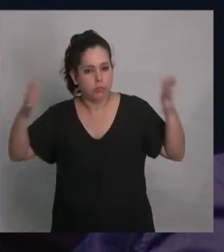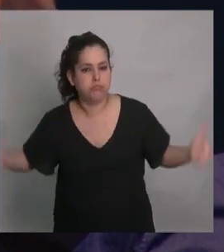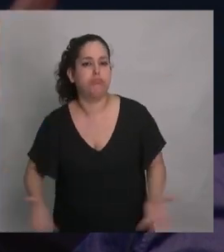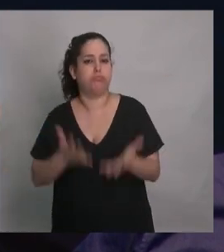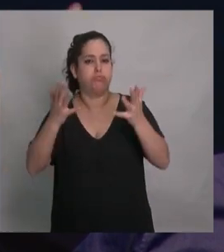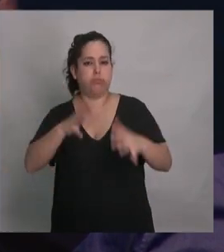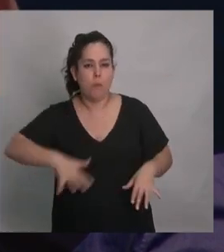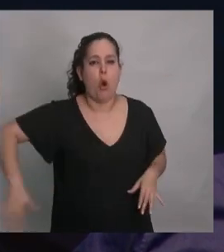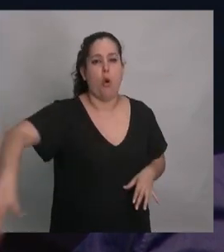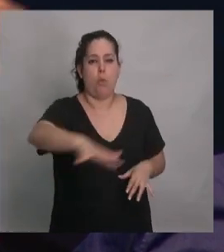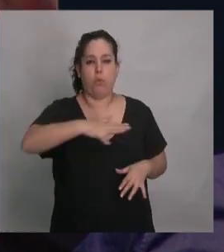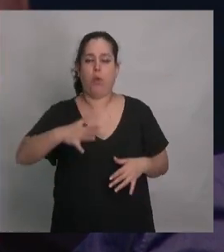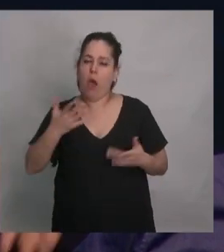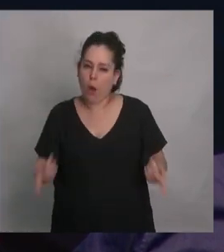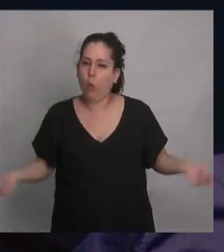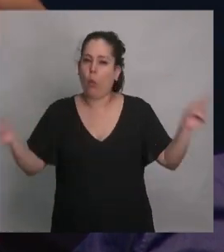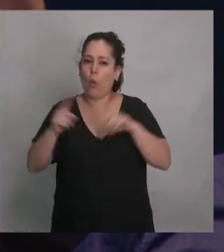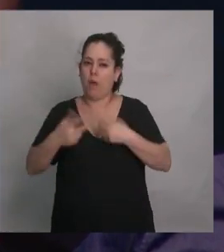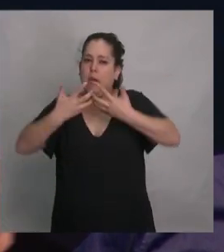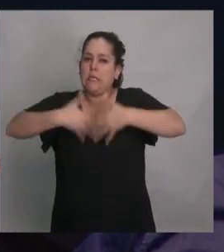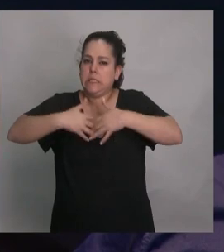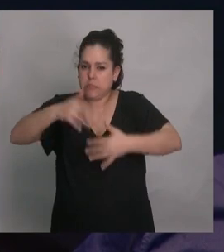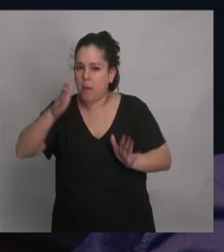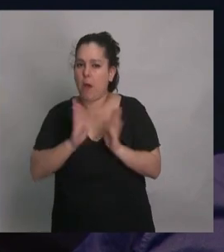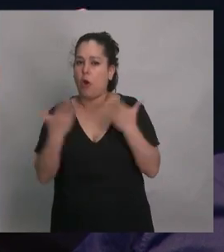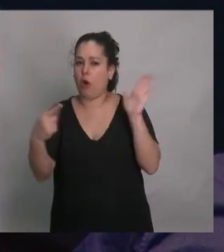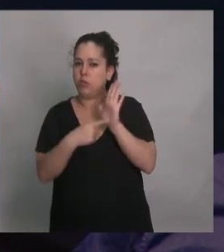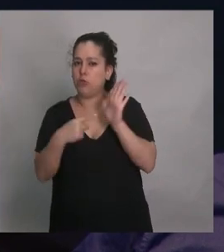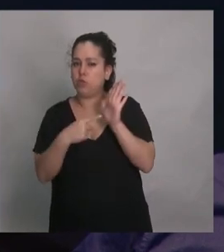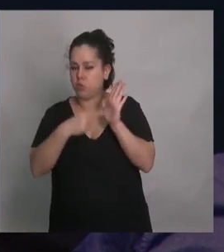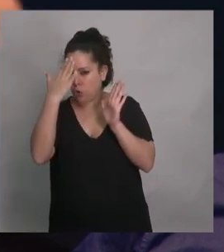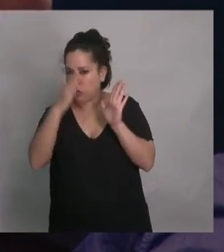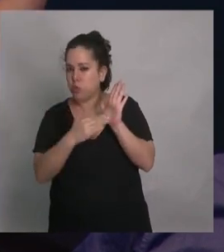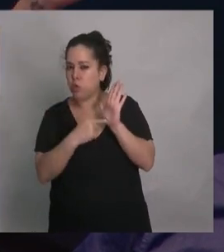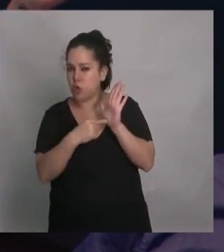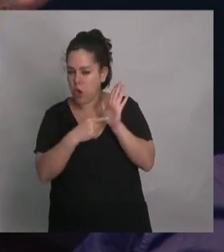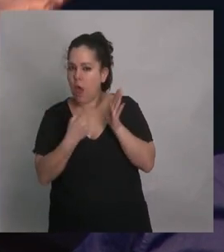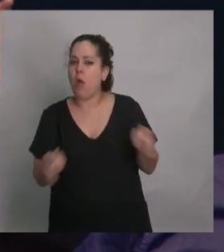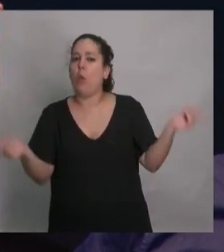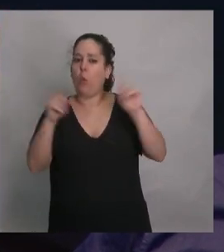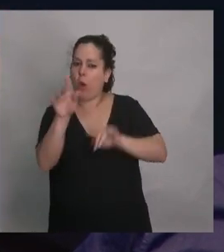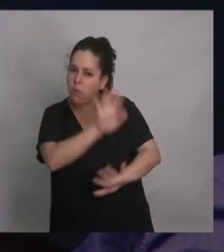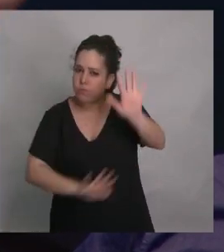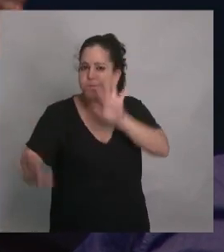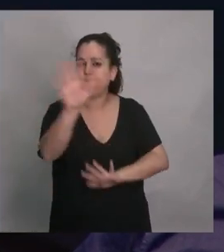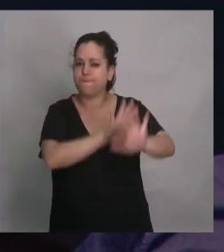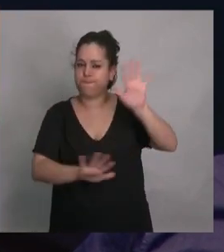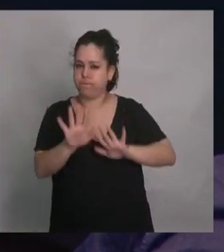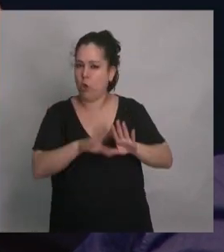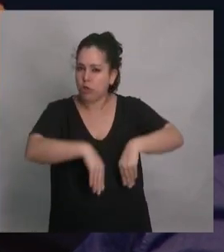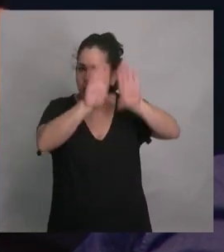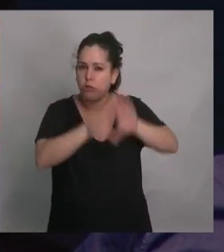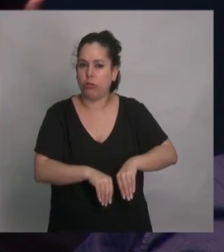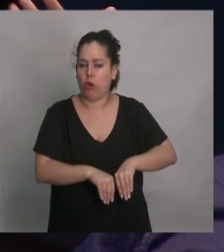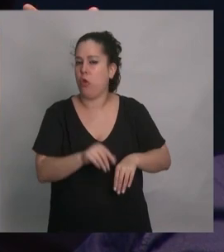reconstruir el sistema constitucional democrático debajo hacia arriba. No hay otra forma, yo